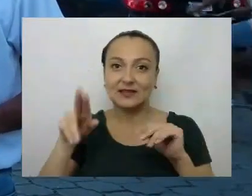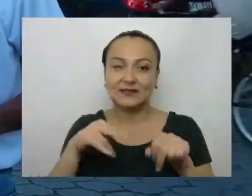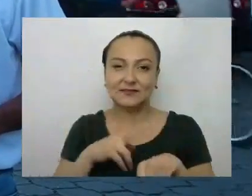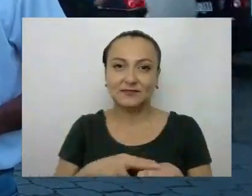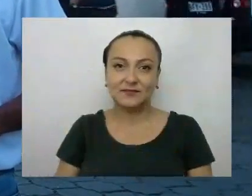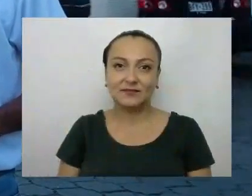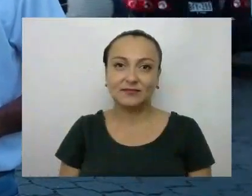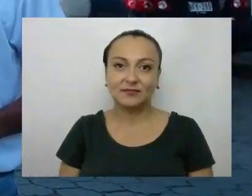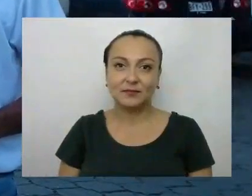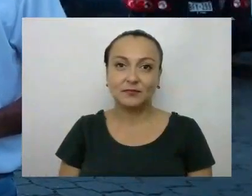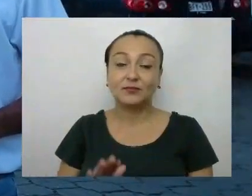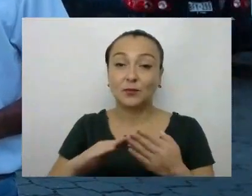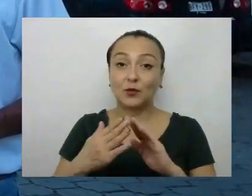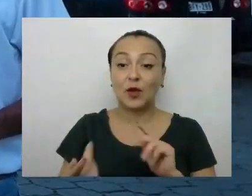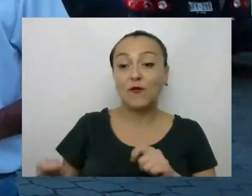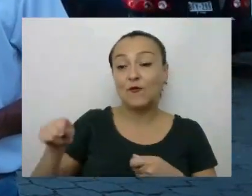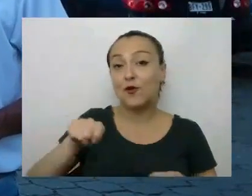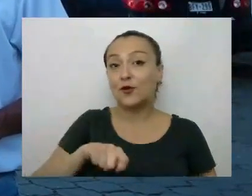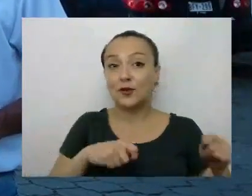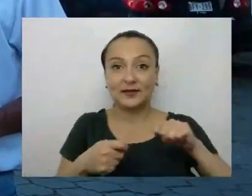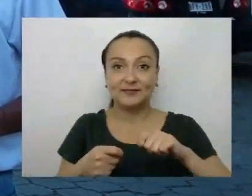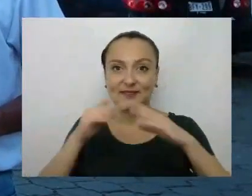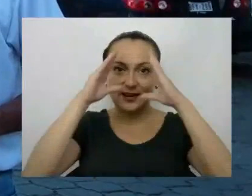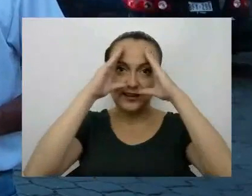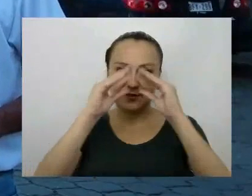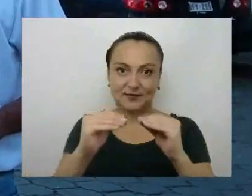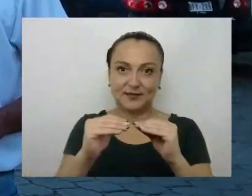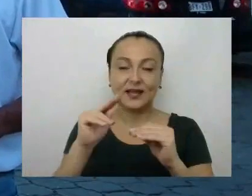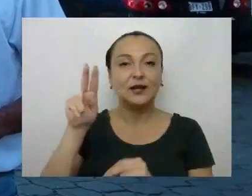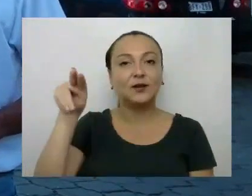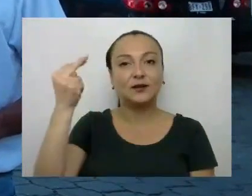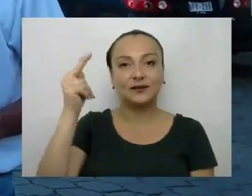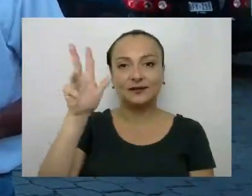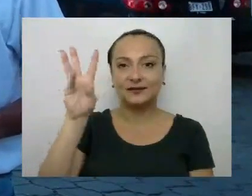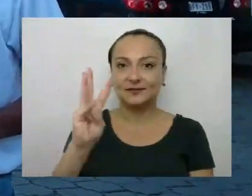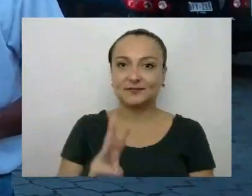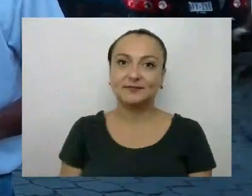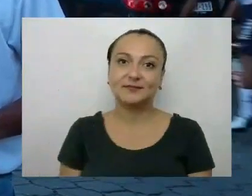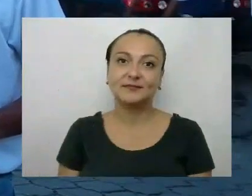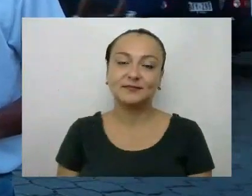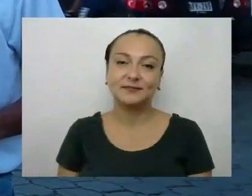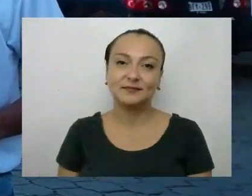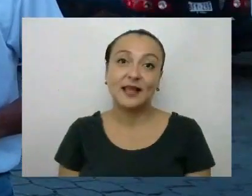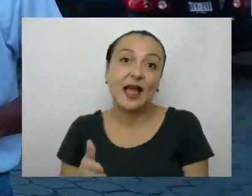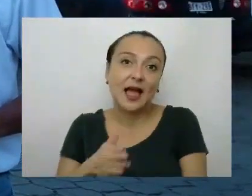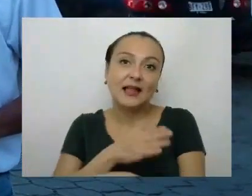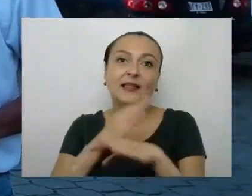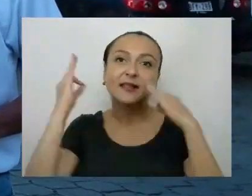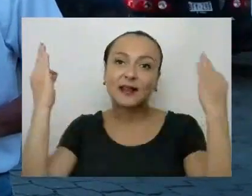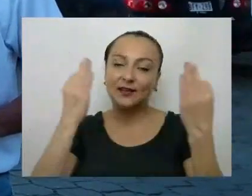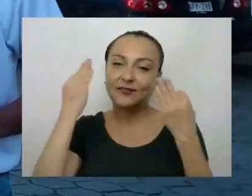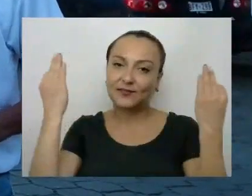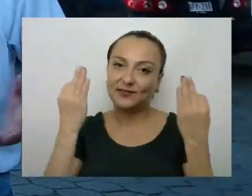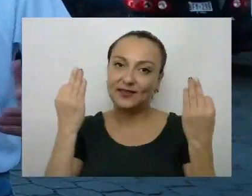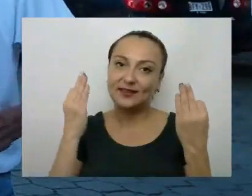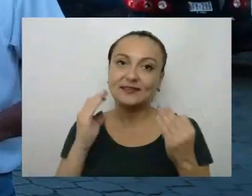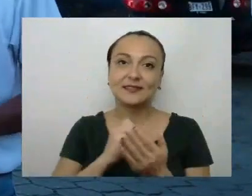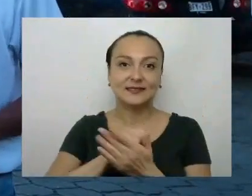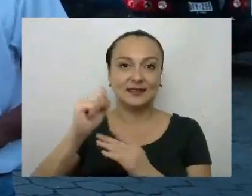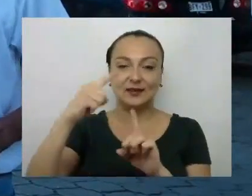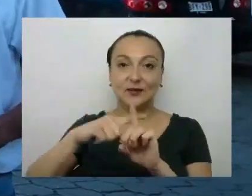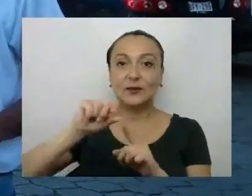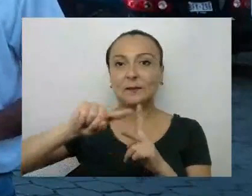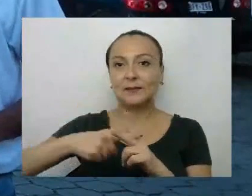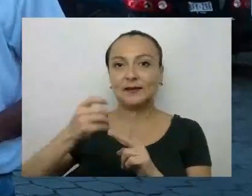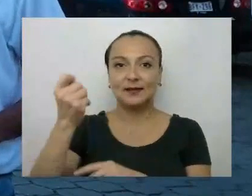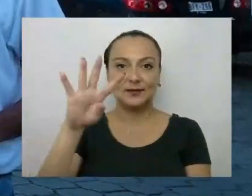Desde la ciudad folclórica, este es un reporte para Noticias 36, previo a las fiestas típicas que arrancan el 14 de